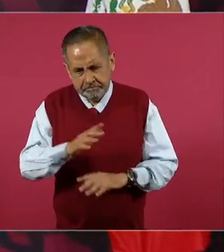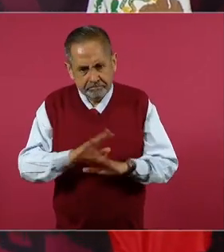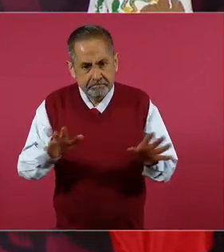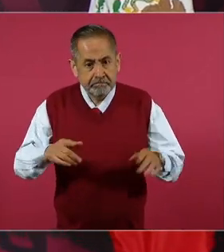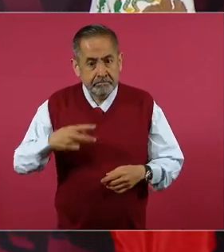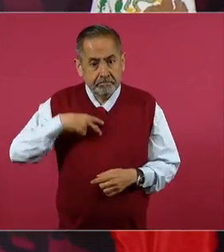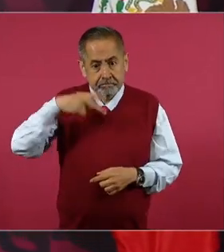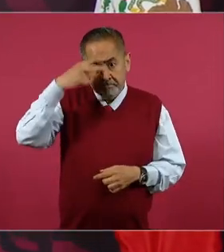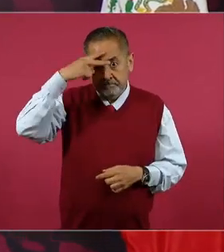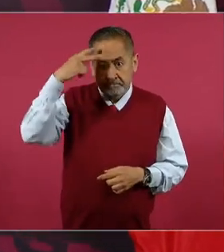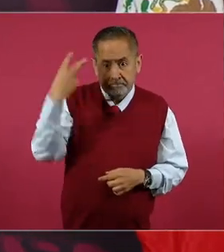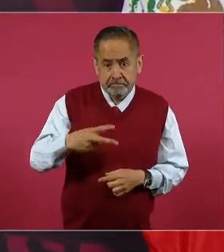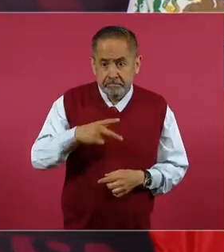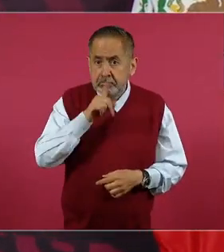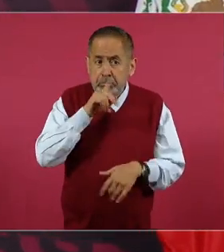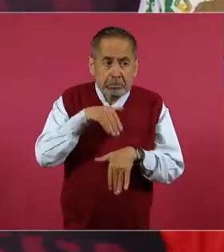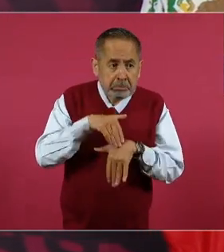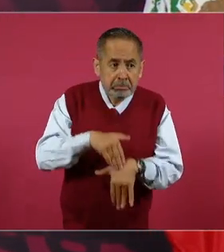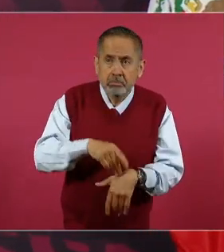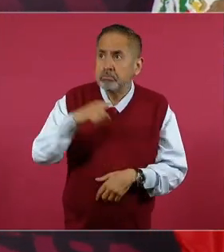México ya no es una colonia